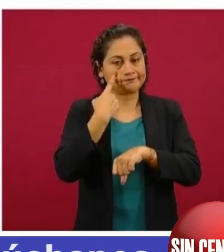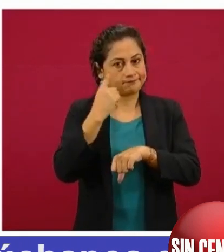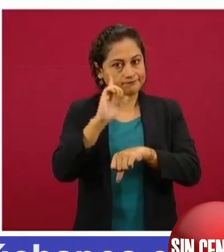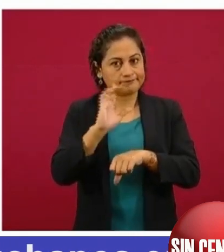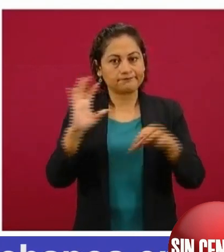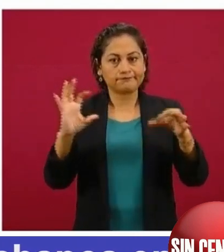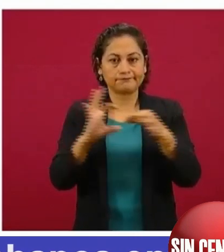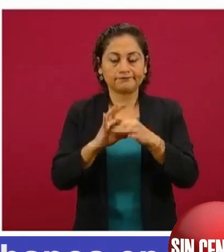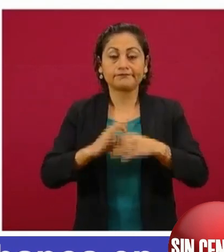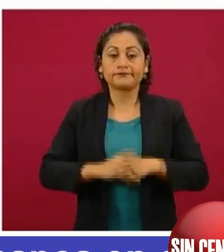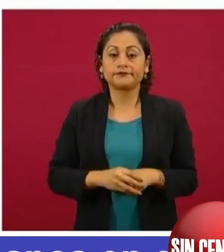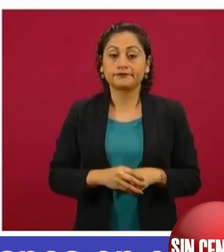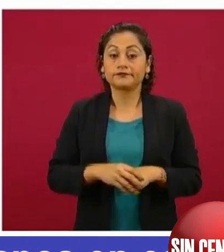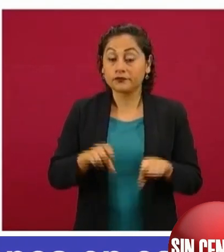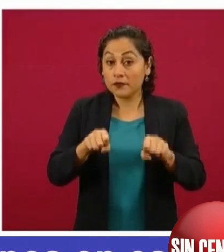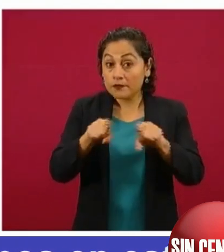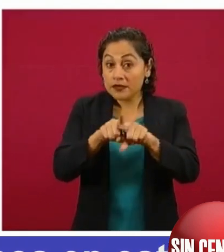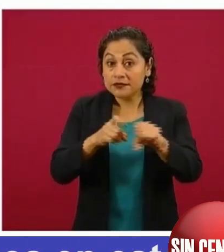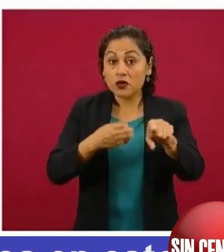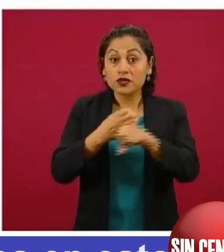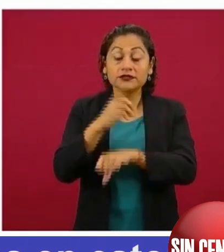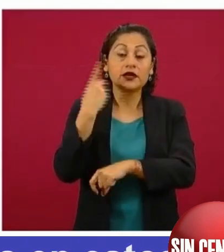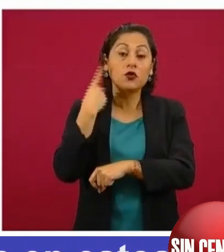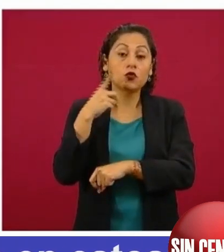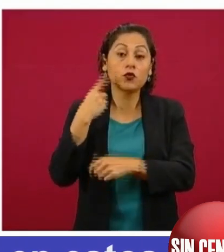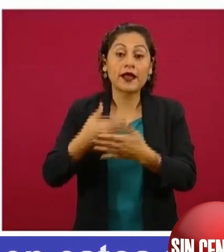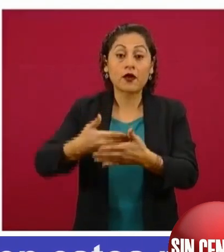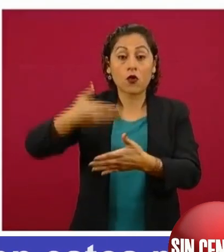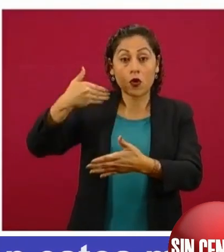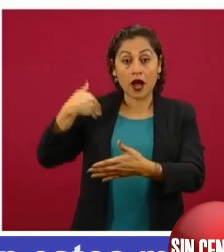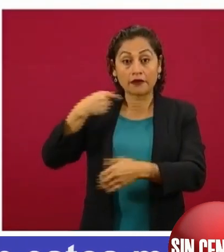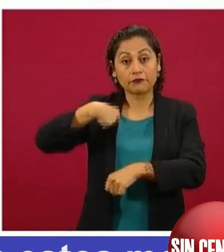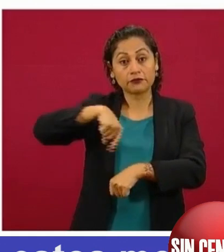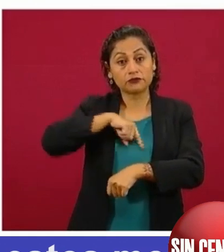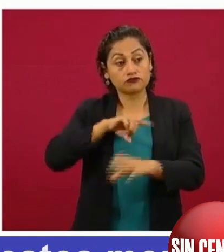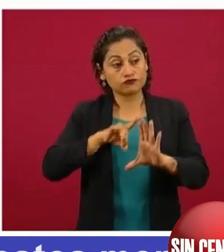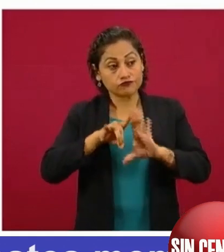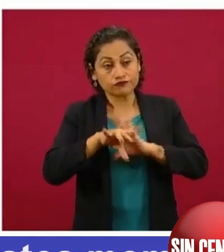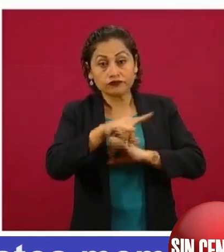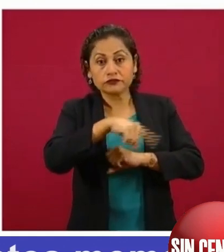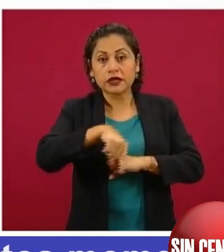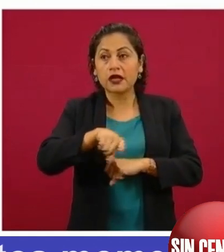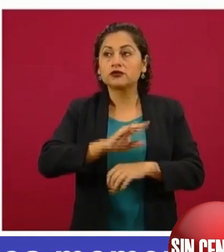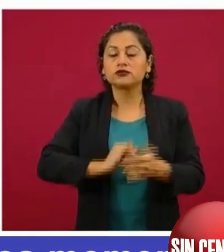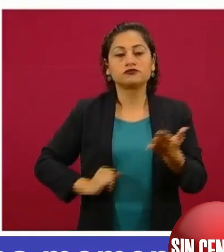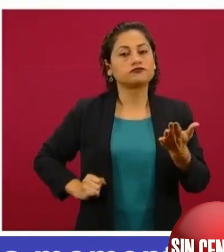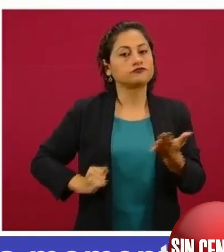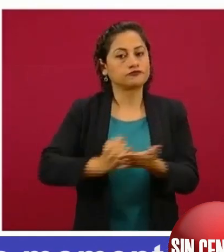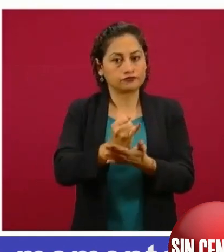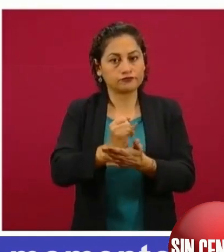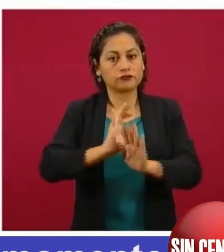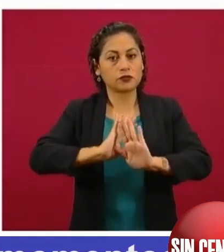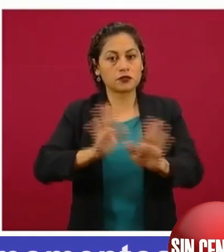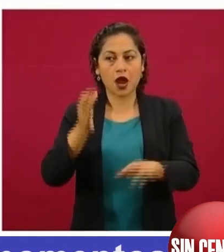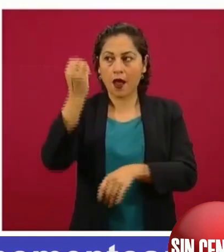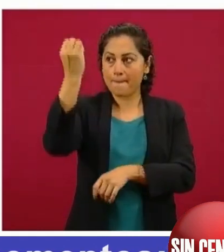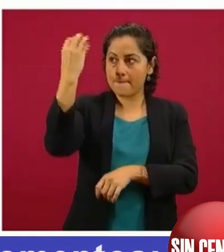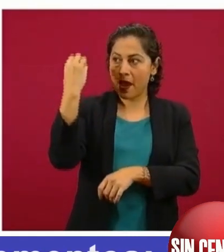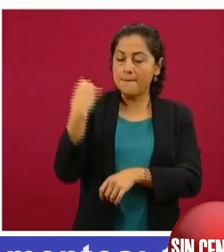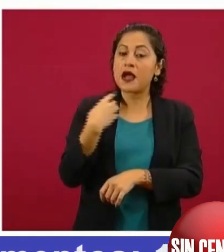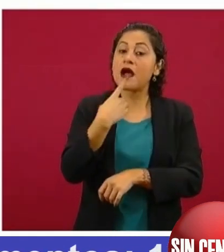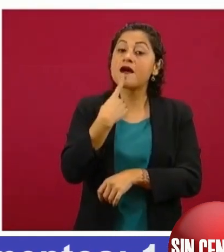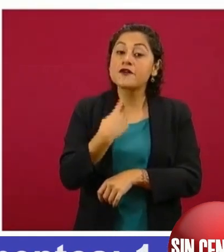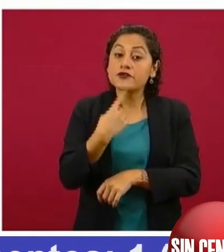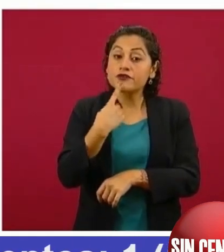Durango se anticipó con la información que le presentamos a lo largo de la semana anterior para declarar el semáforo rojo desde el